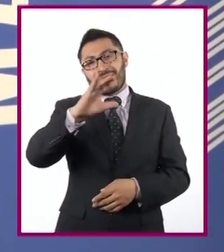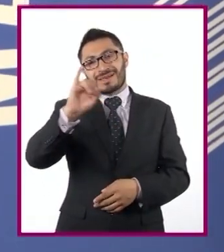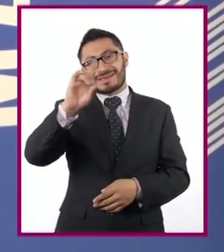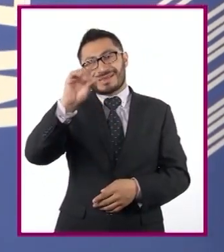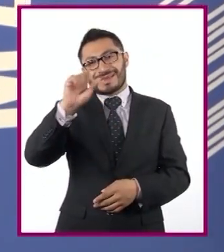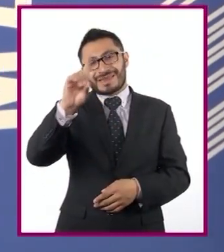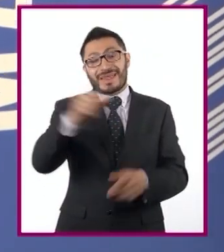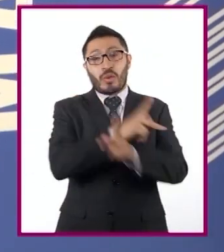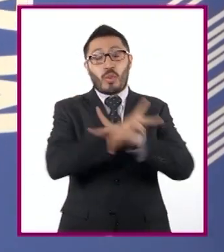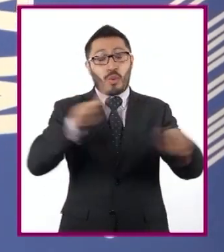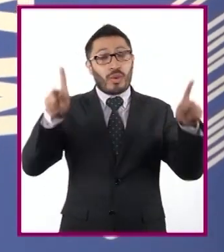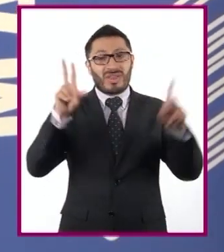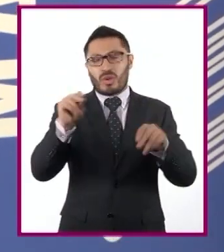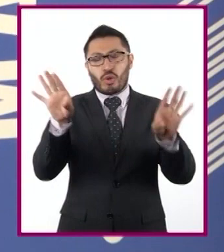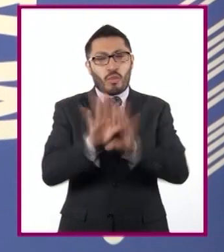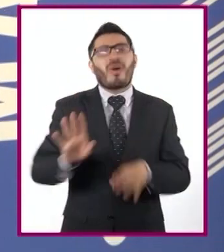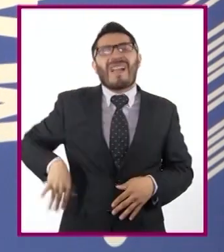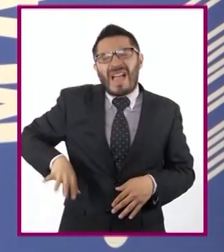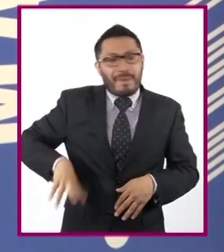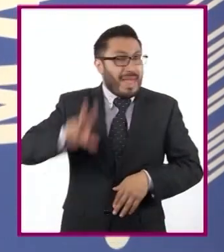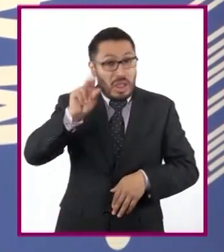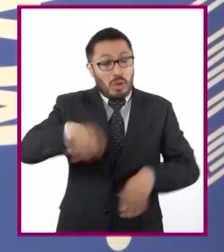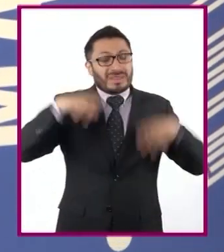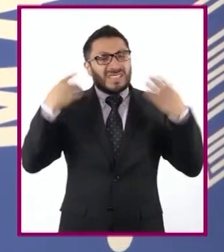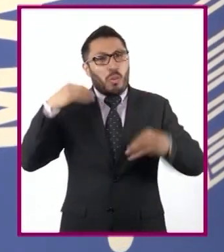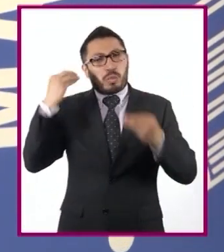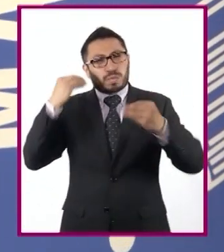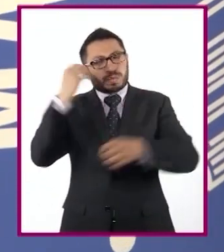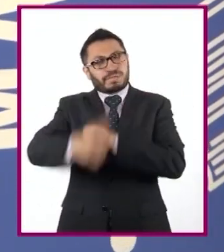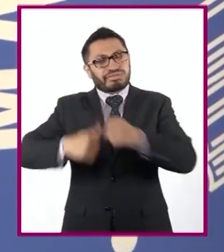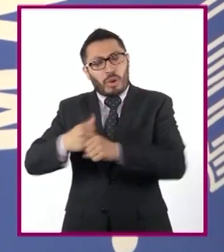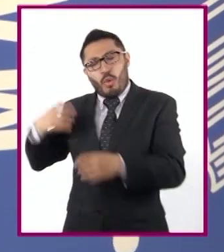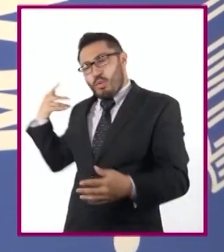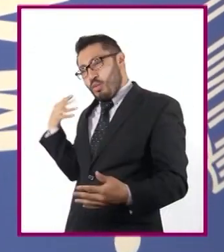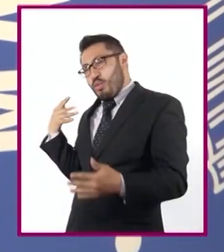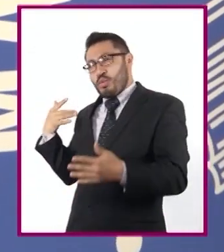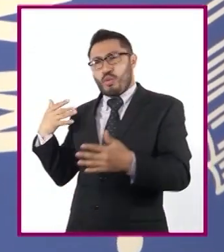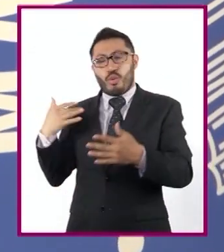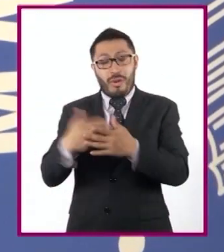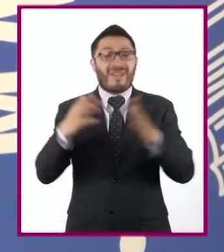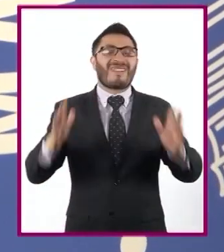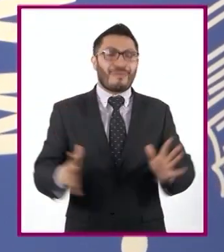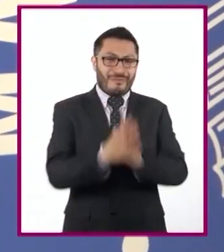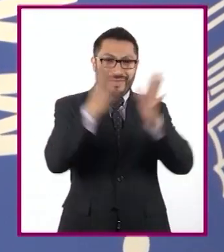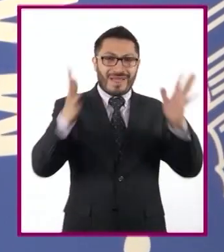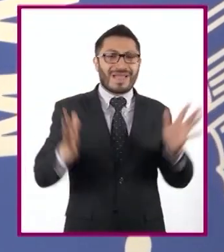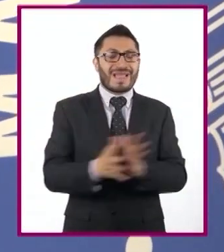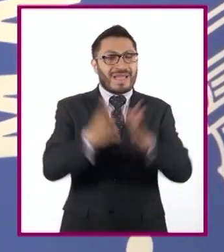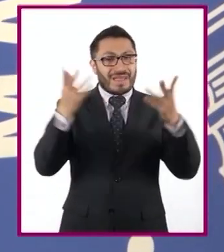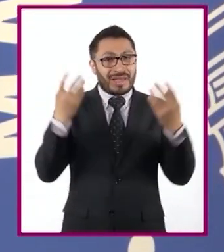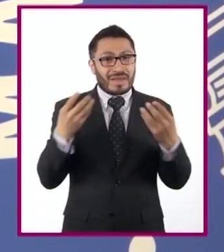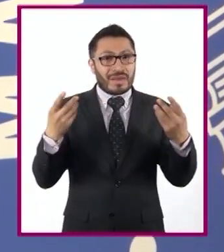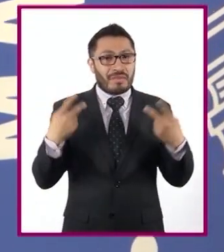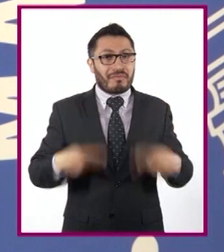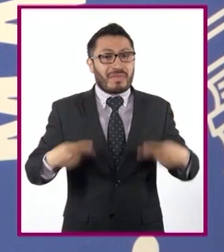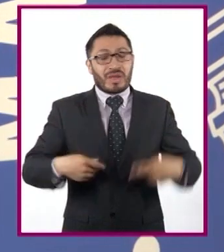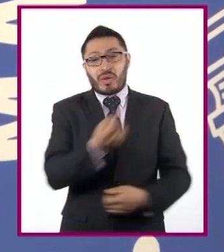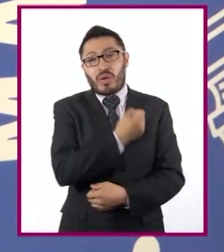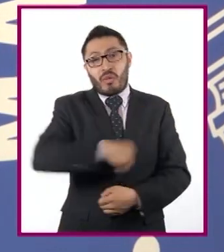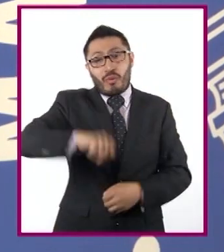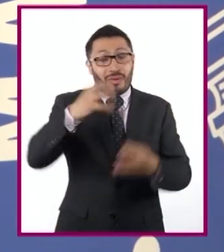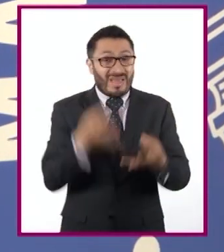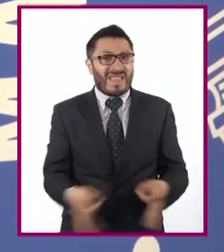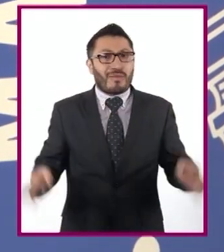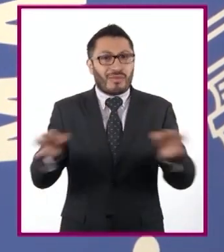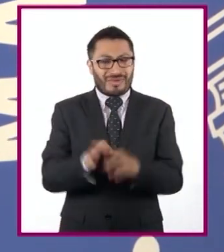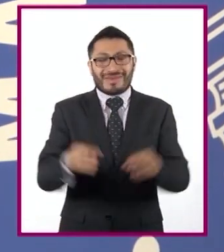que lleva muchos años practicándose y que en ella han participado connotados artistas, como ya lo hemos visto. Espero